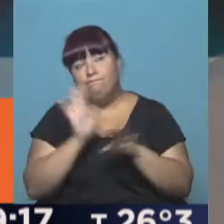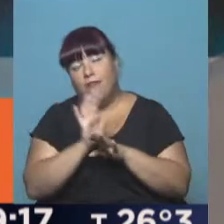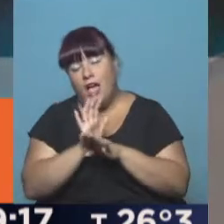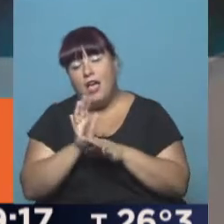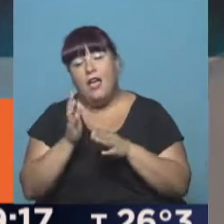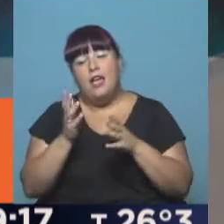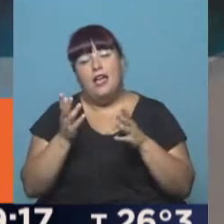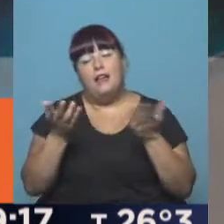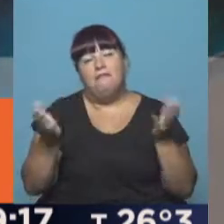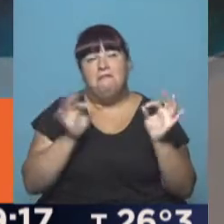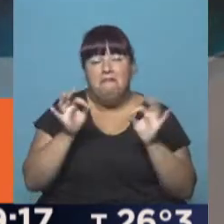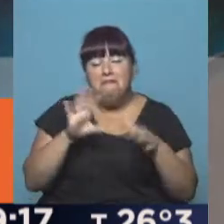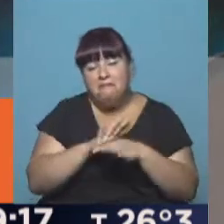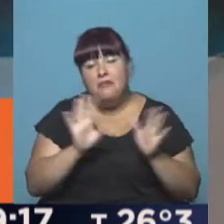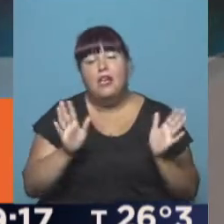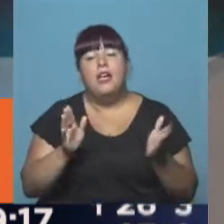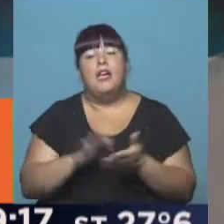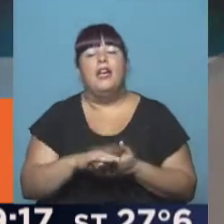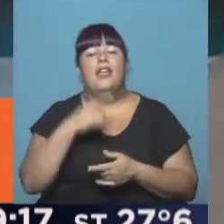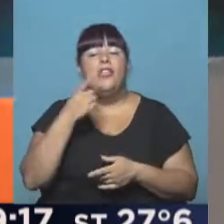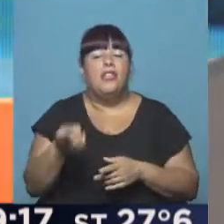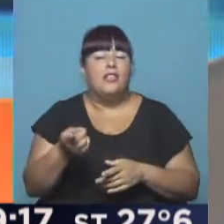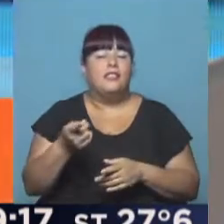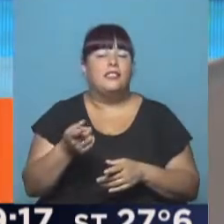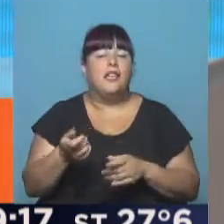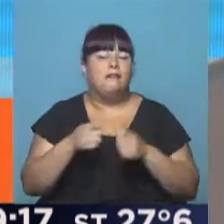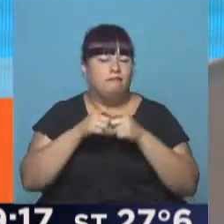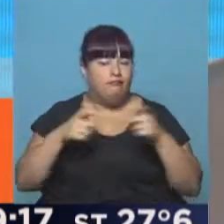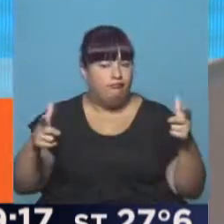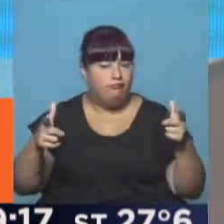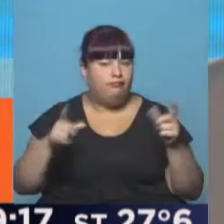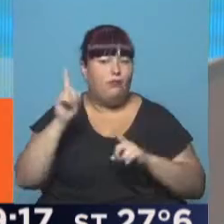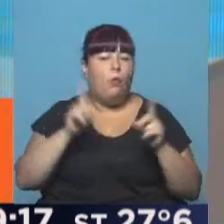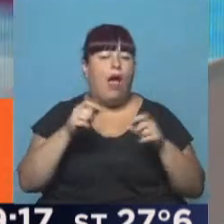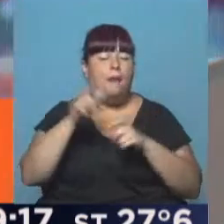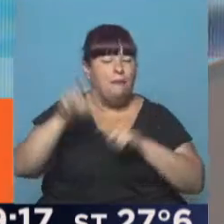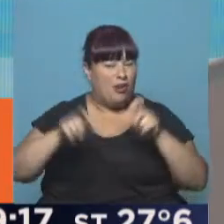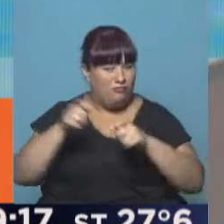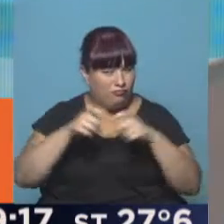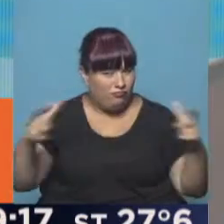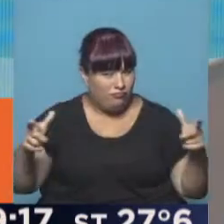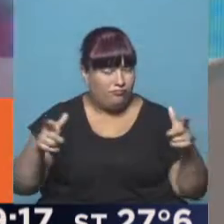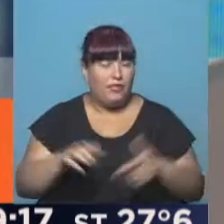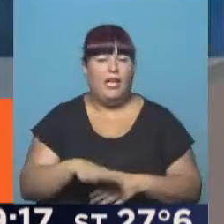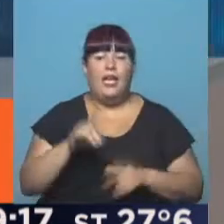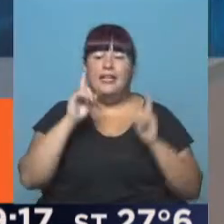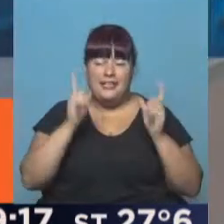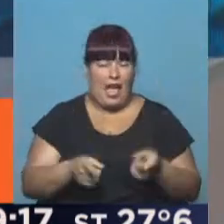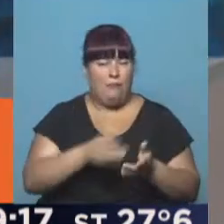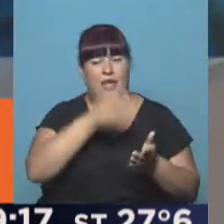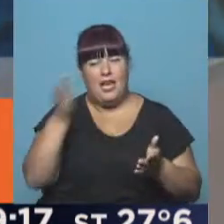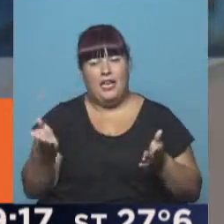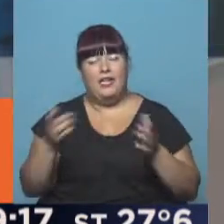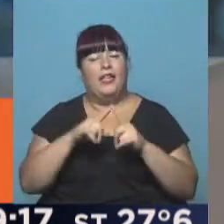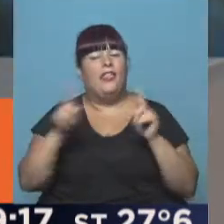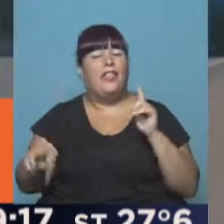decirle aritmética si se quiere, ¿no? Que habla del aumento, de alguna manera, de la población y en paralelo, en una